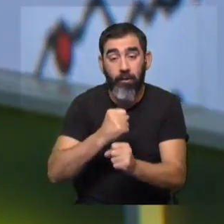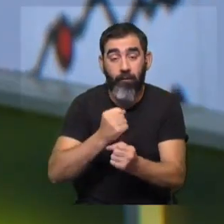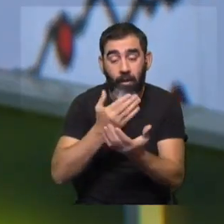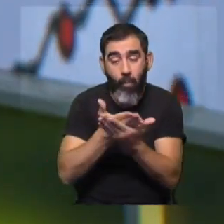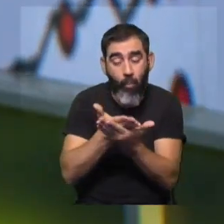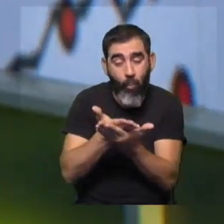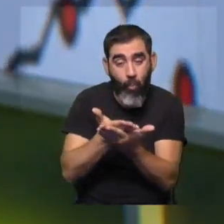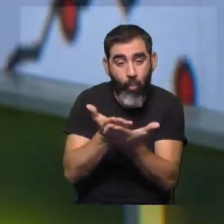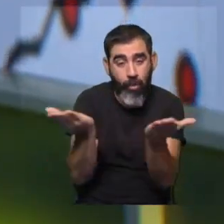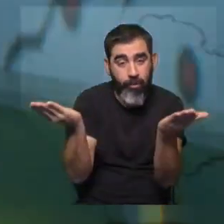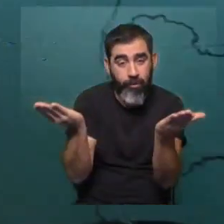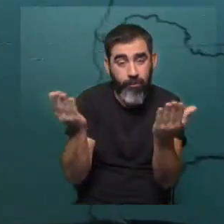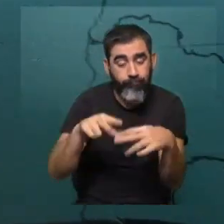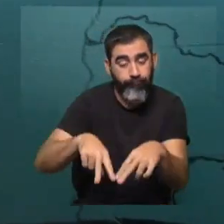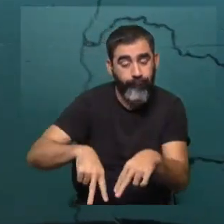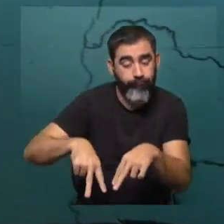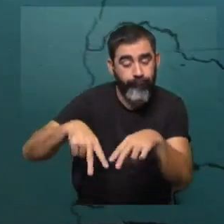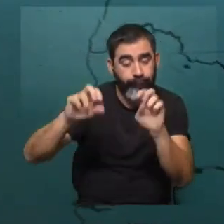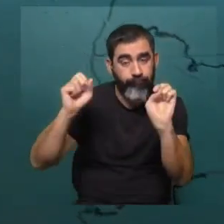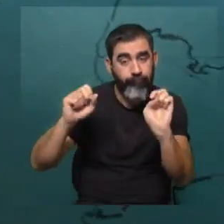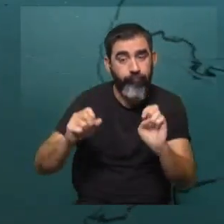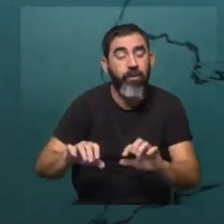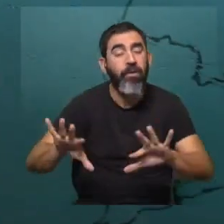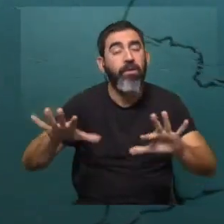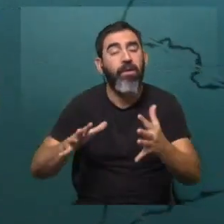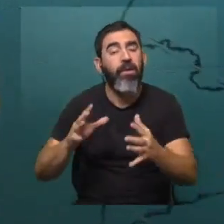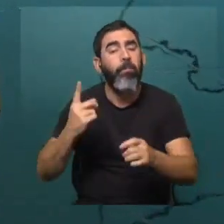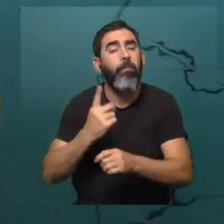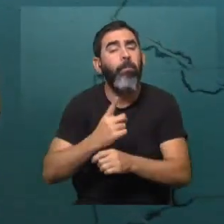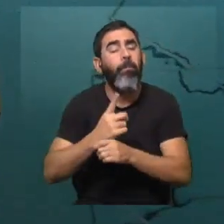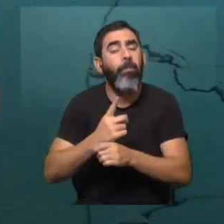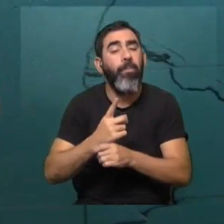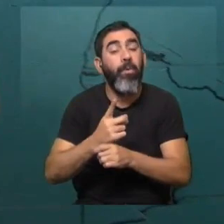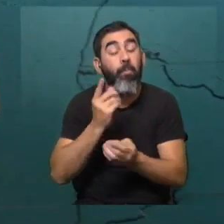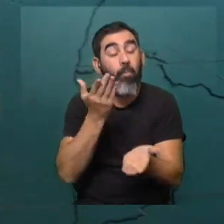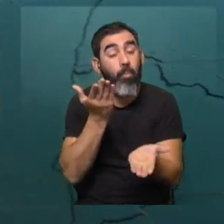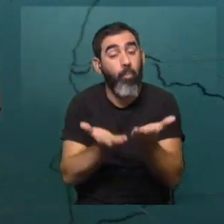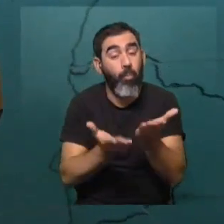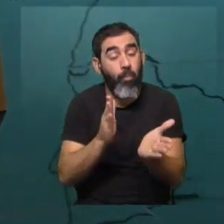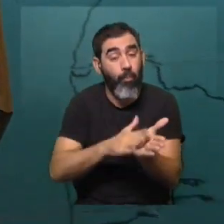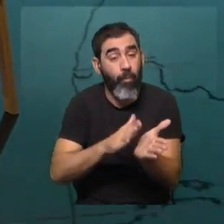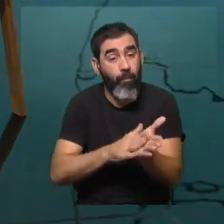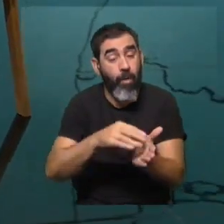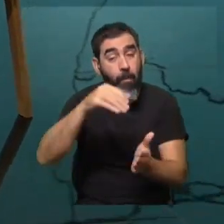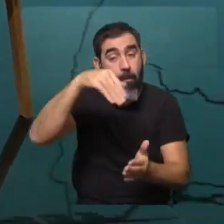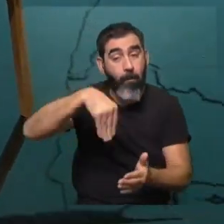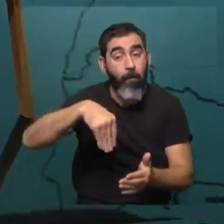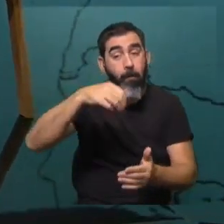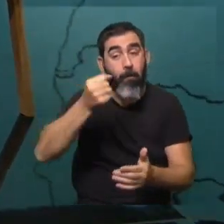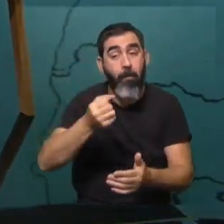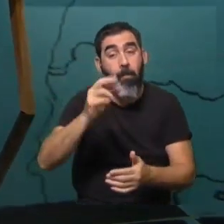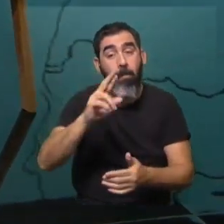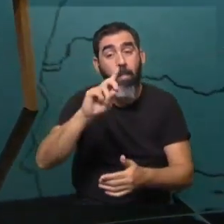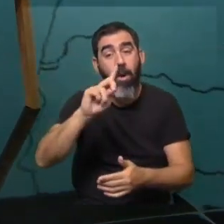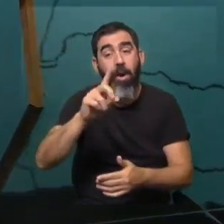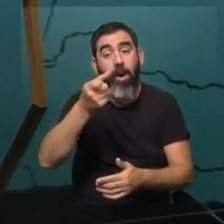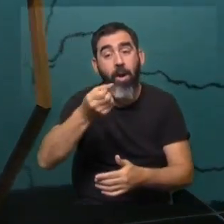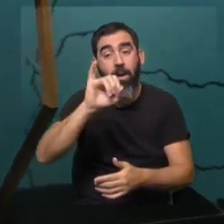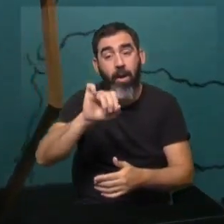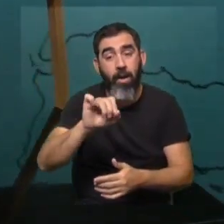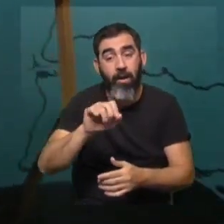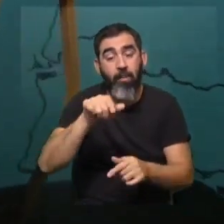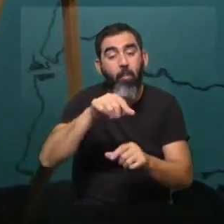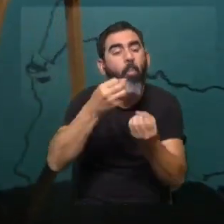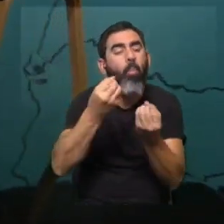muestras, a analizar qué es lo que había. ¿Y qué es lo que yo veo? Porque acá había que comprobar si era o no un margay, qué es lo que hacía ahí, quién lo había llevado o